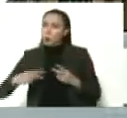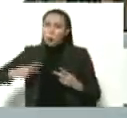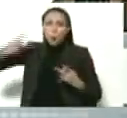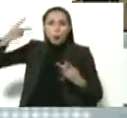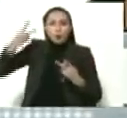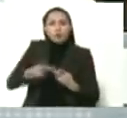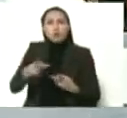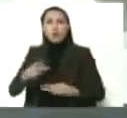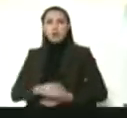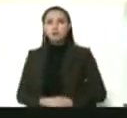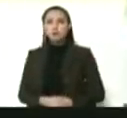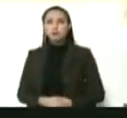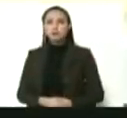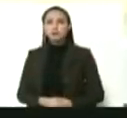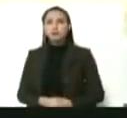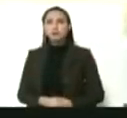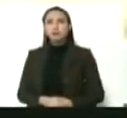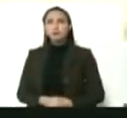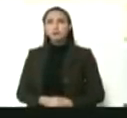voluntaria.